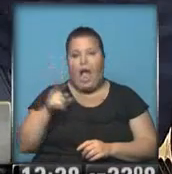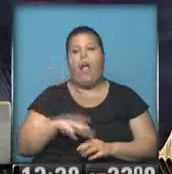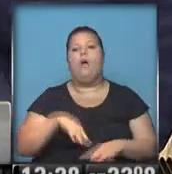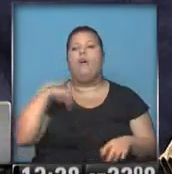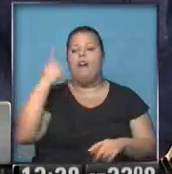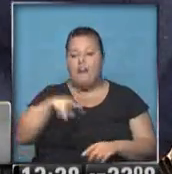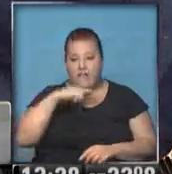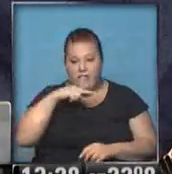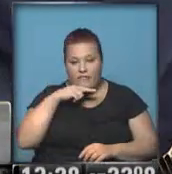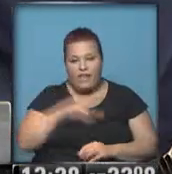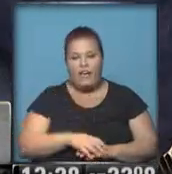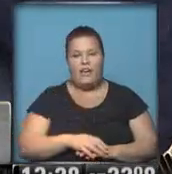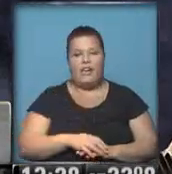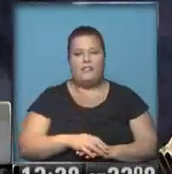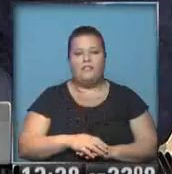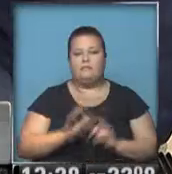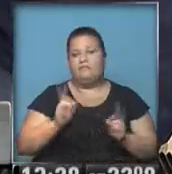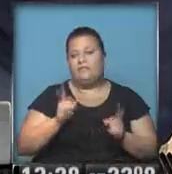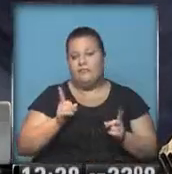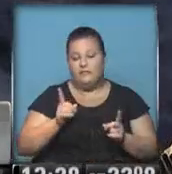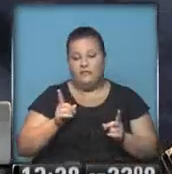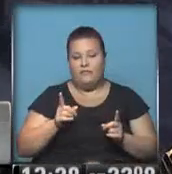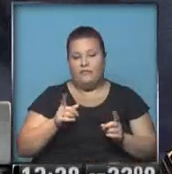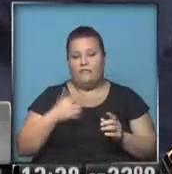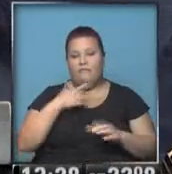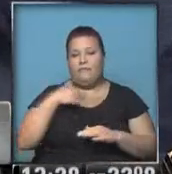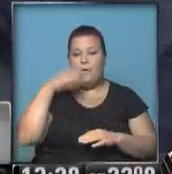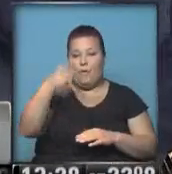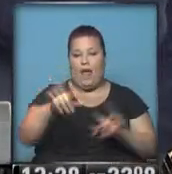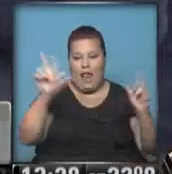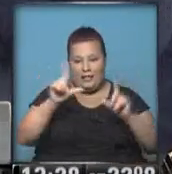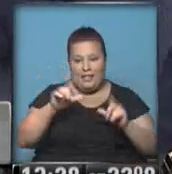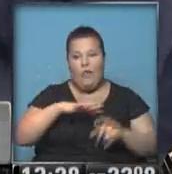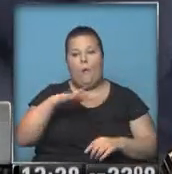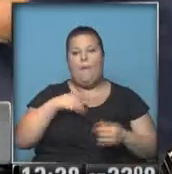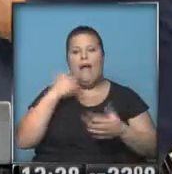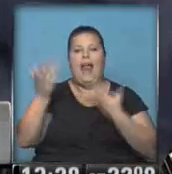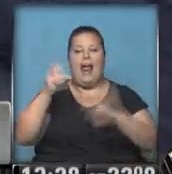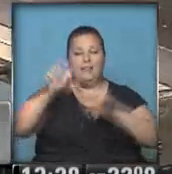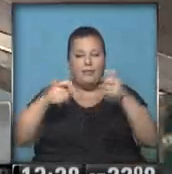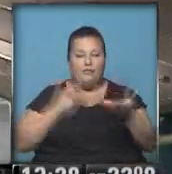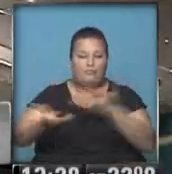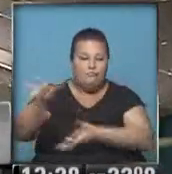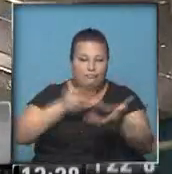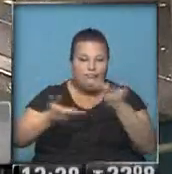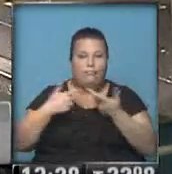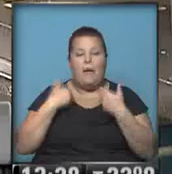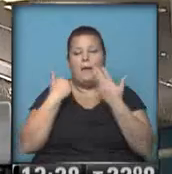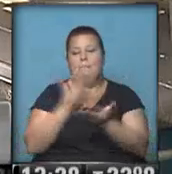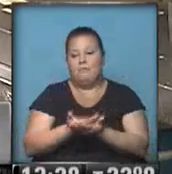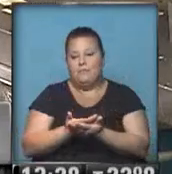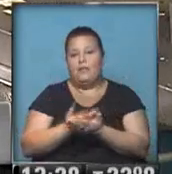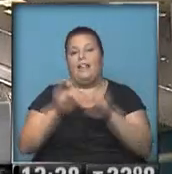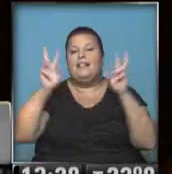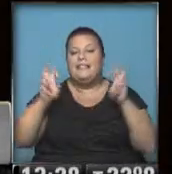ya el viernes que viene esperamos seguir ahí en el piso del estudio con el espacio para los consumidores para seguir presentando las cuestiones